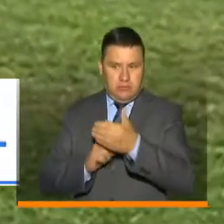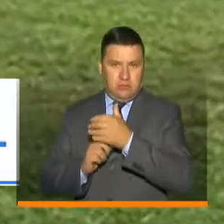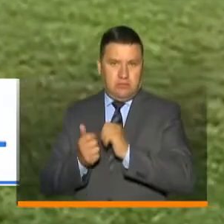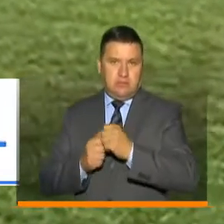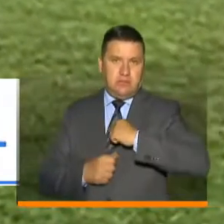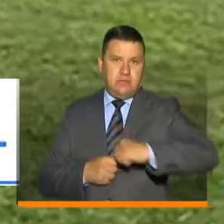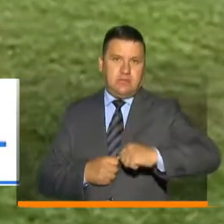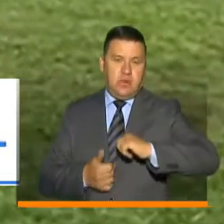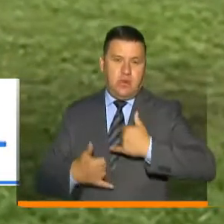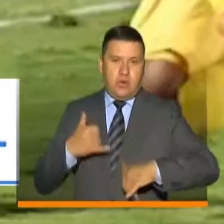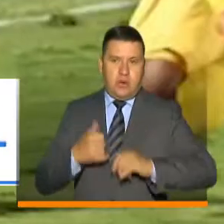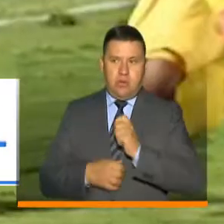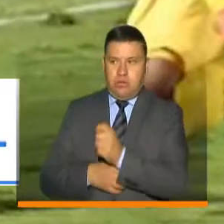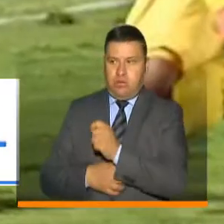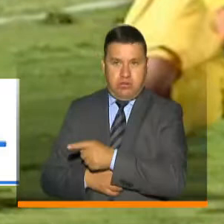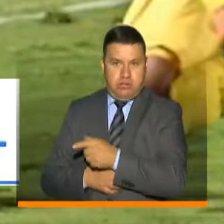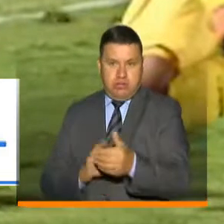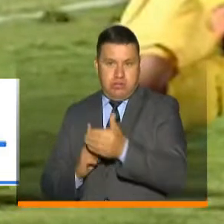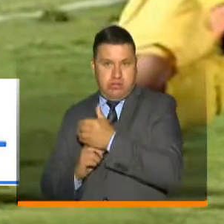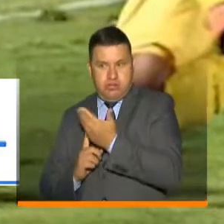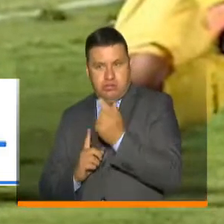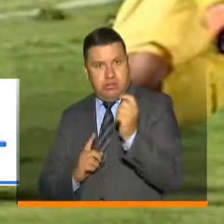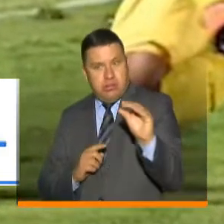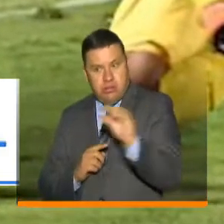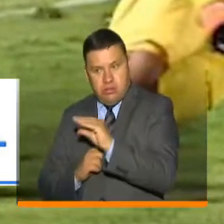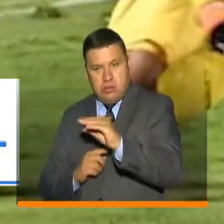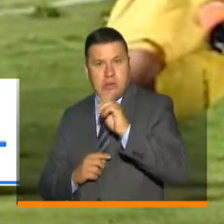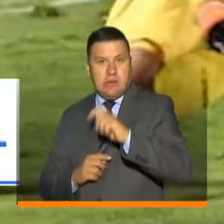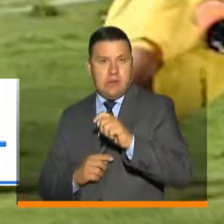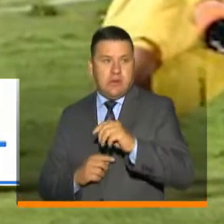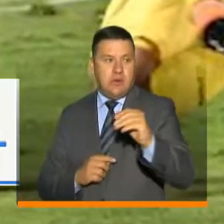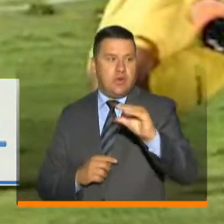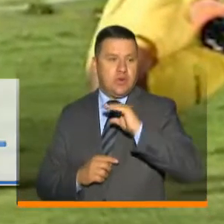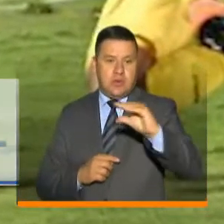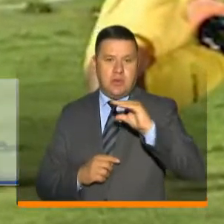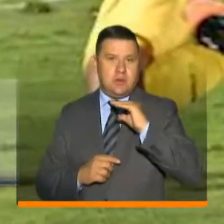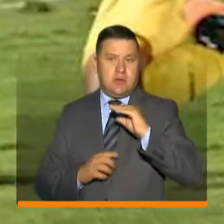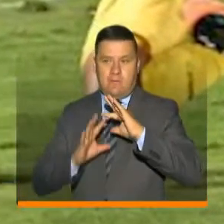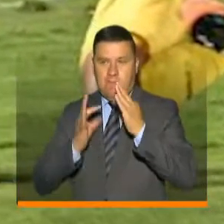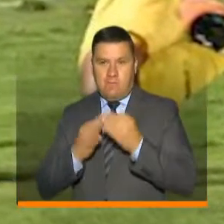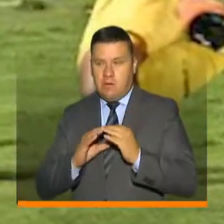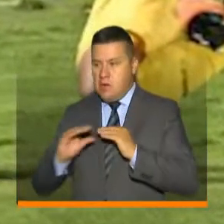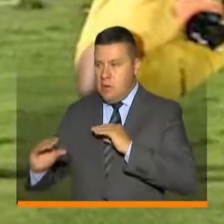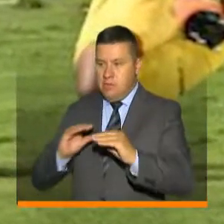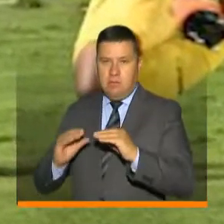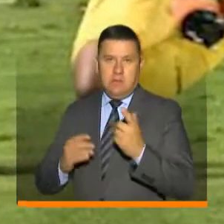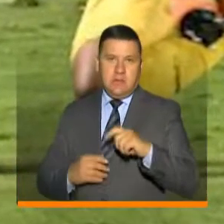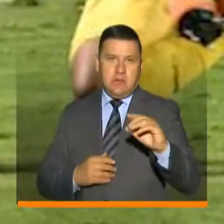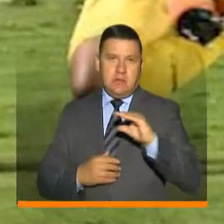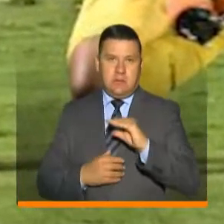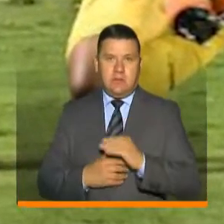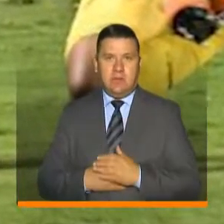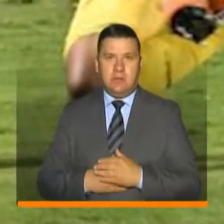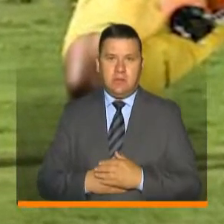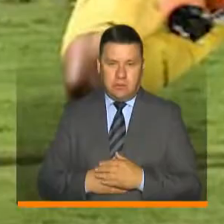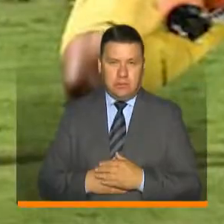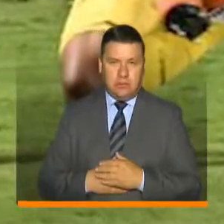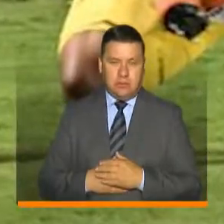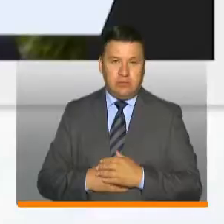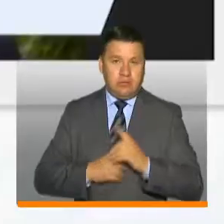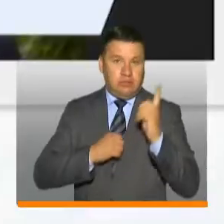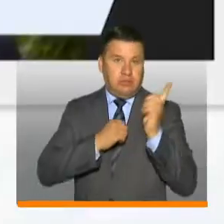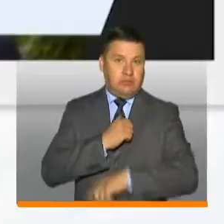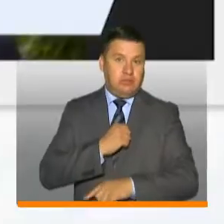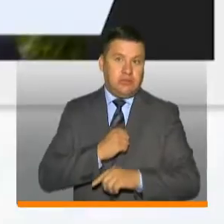de los derechos de los jugadores. Los jugadores necesitan sus salarios, sus familias necesitan sus salarios. Estas